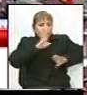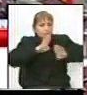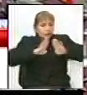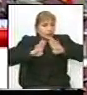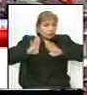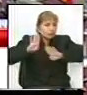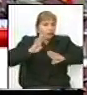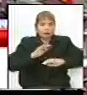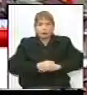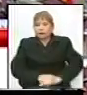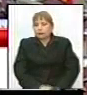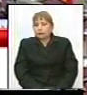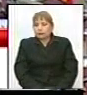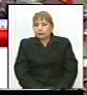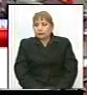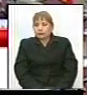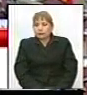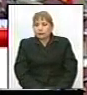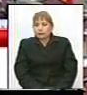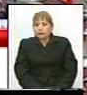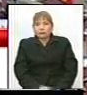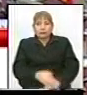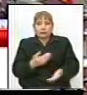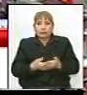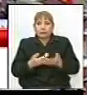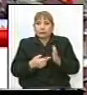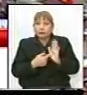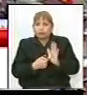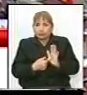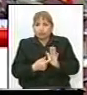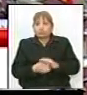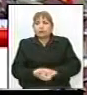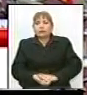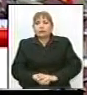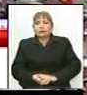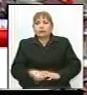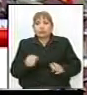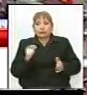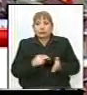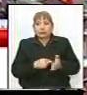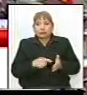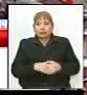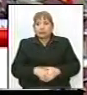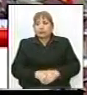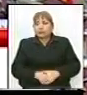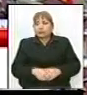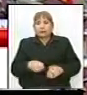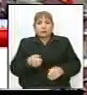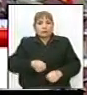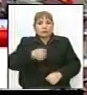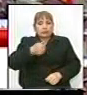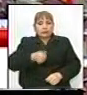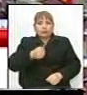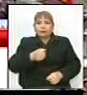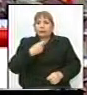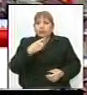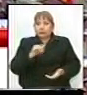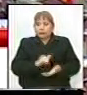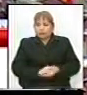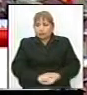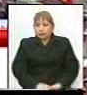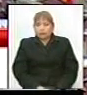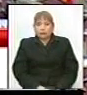presidente, acá menciona de que la subgerencia de atención al ciudadano y